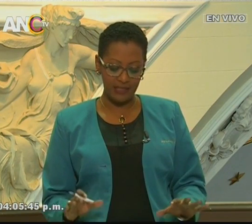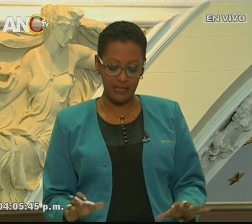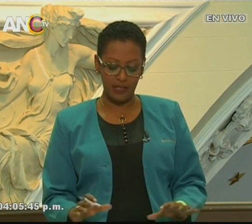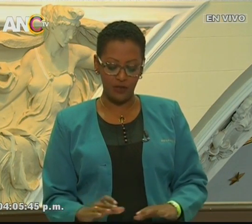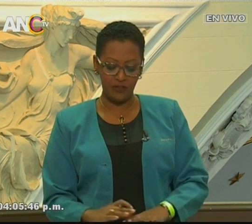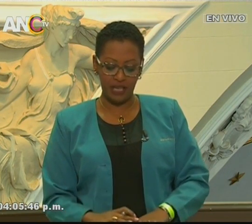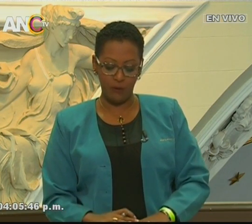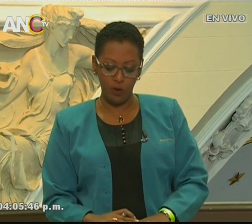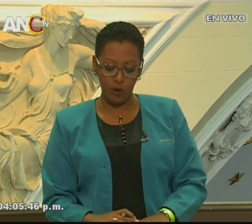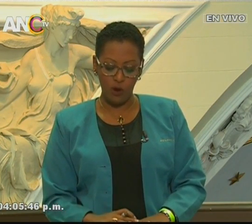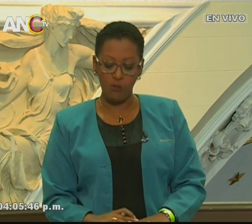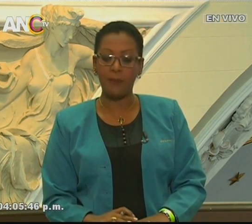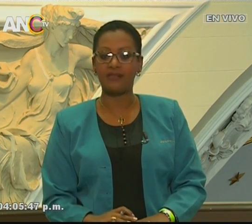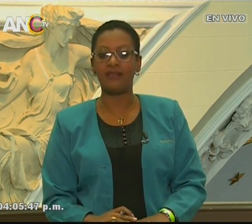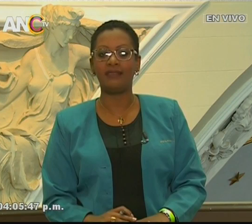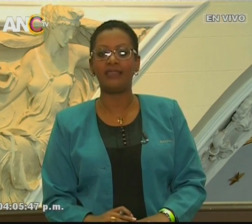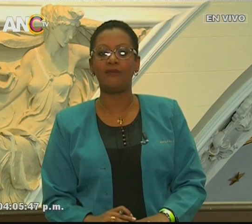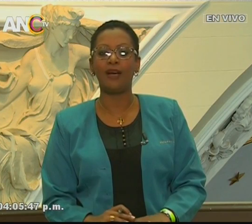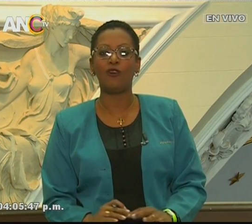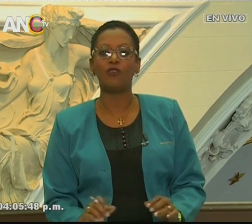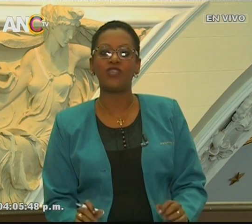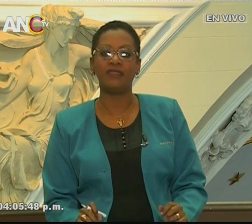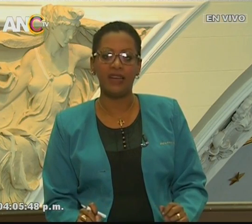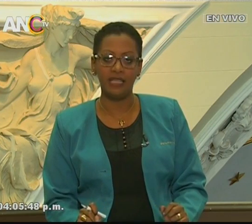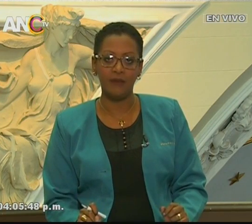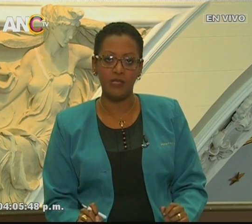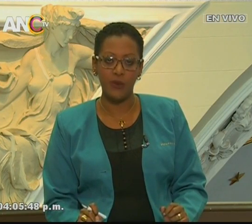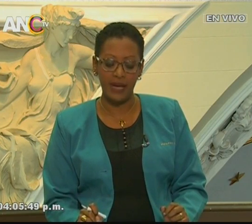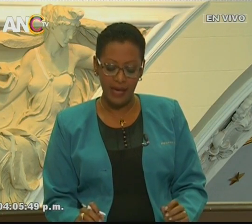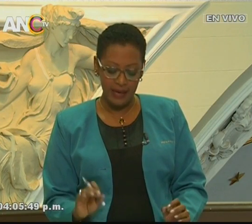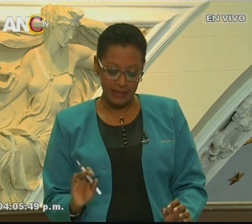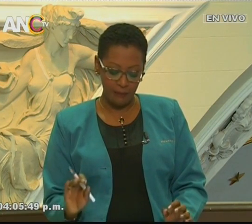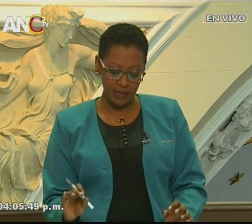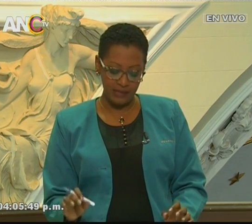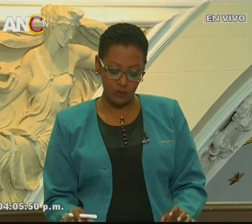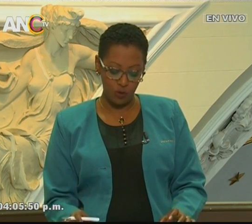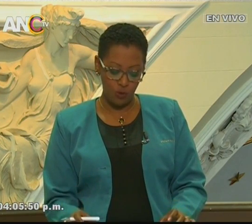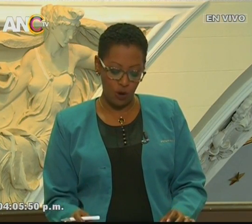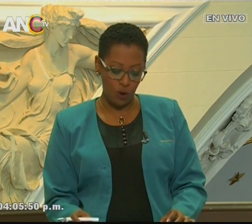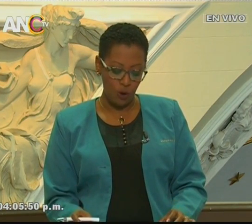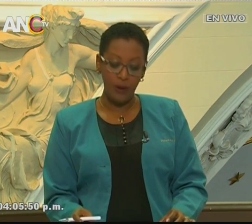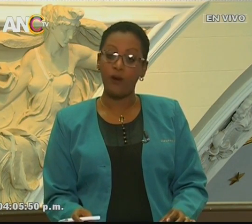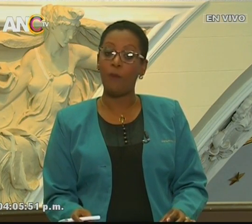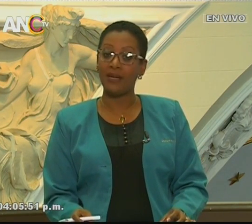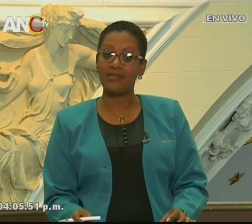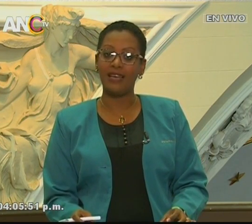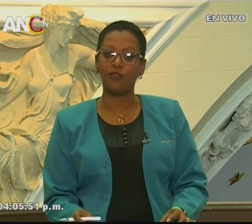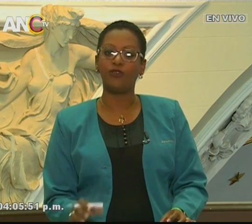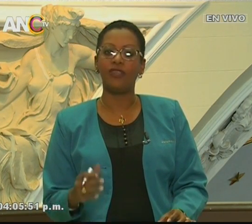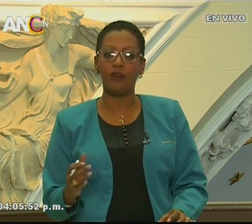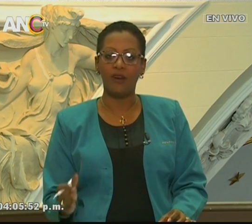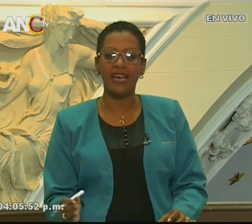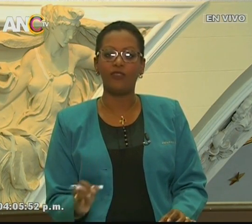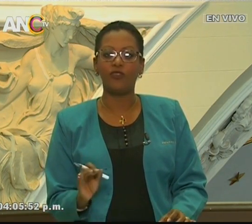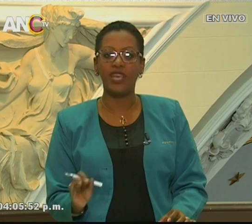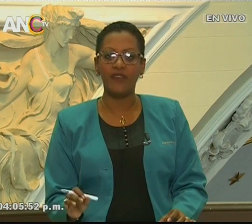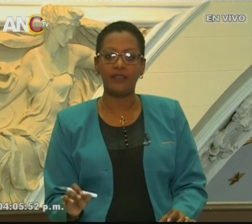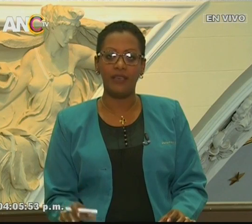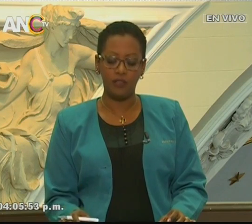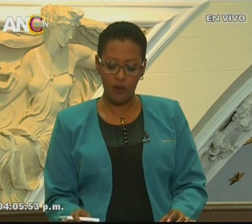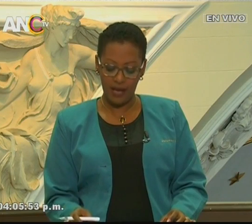la designación de Ramón Lobo como presidente del Banco Central de Venezuela. También se estuvo conversando,